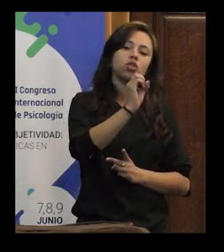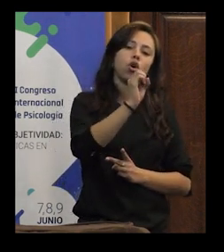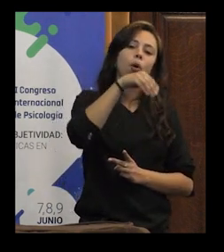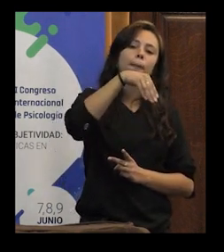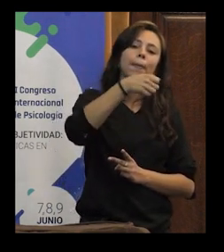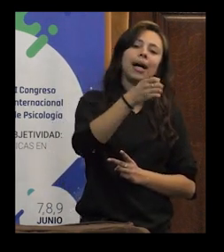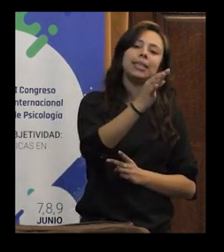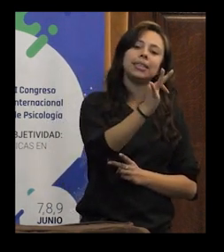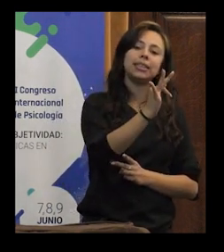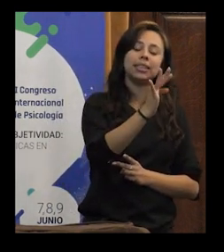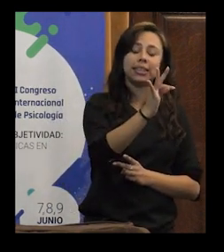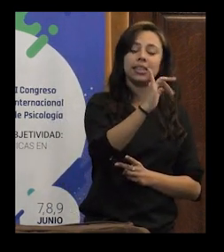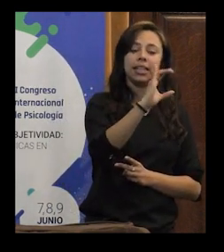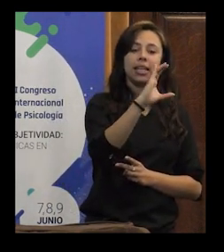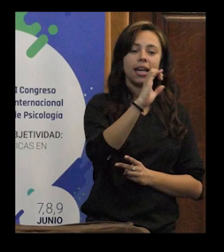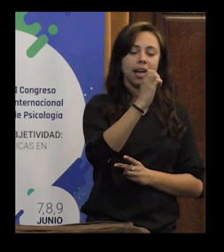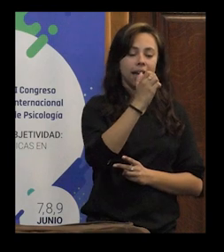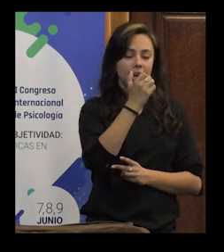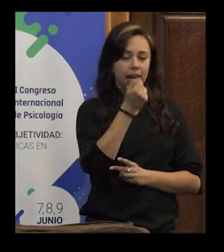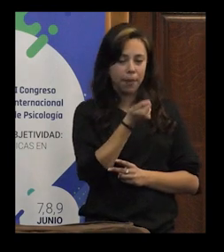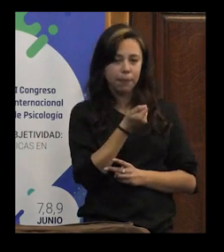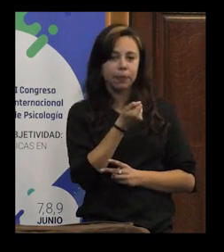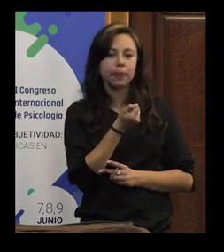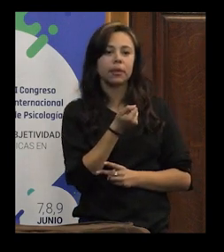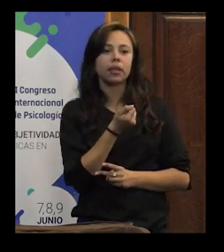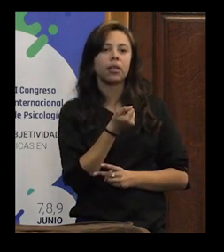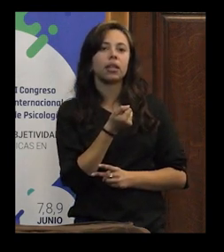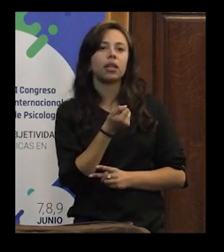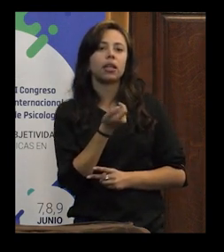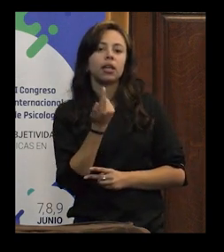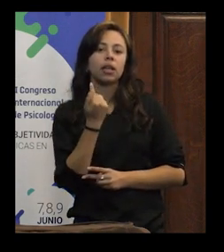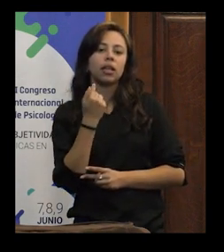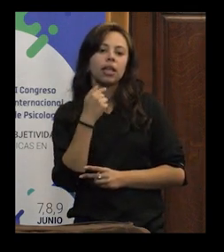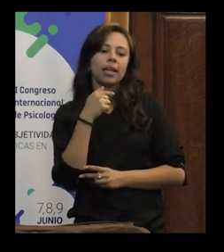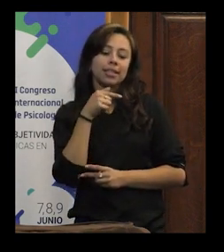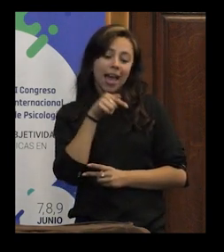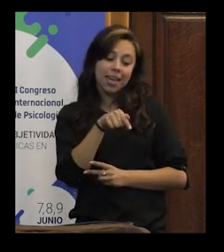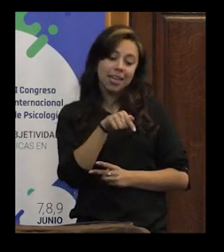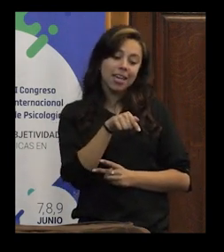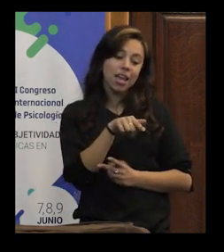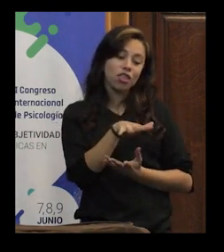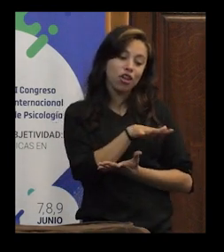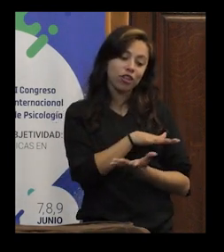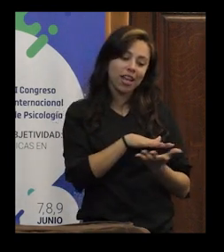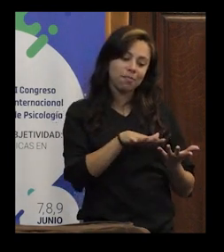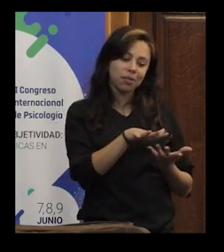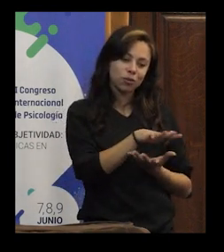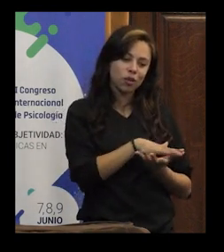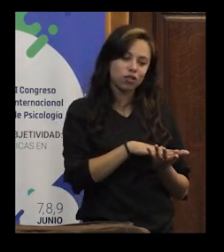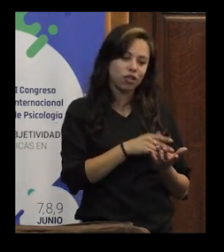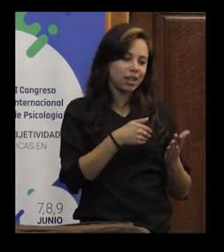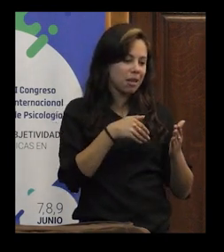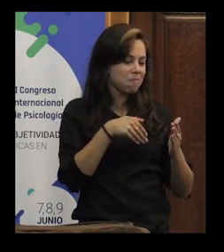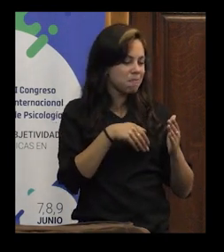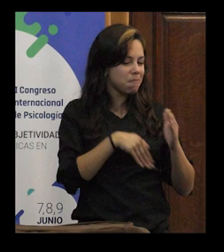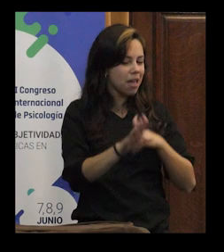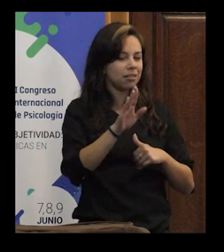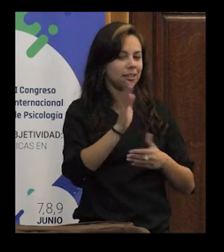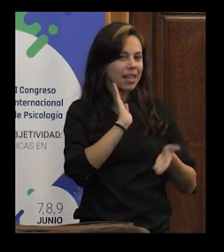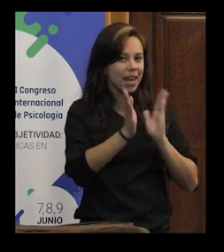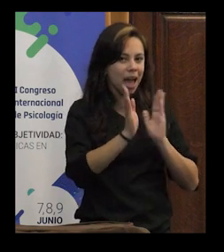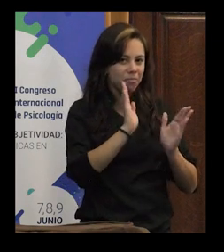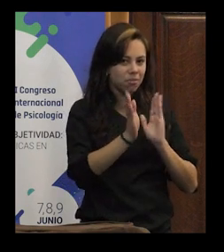es la arena donde se hacen más experimentos para terapias